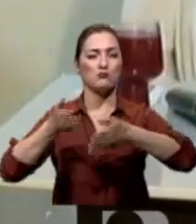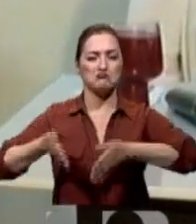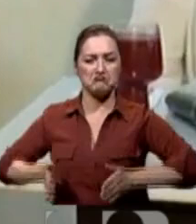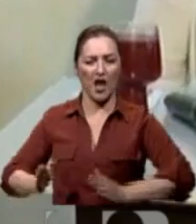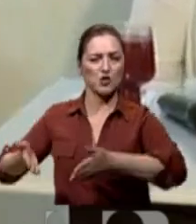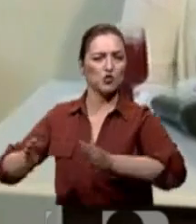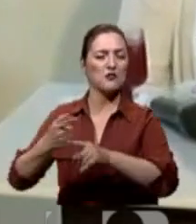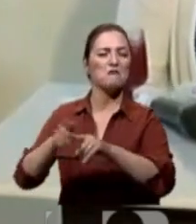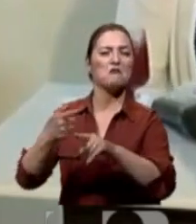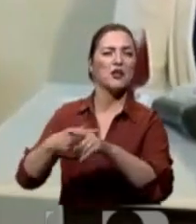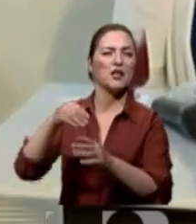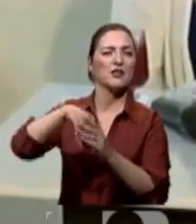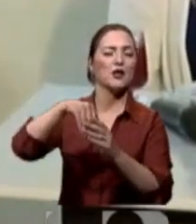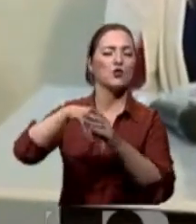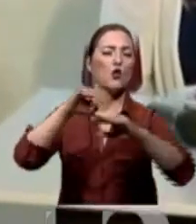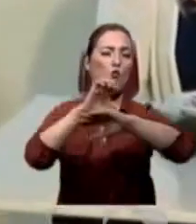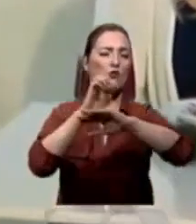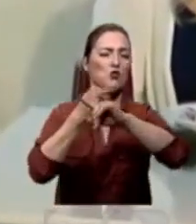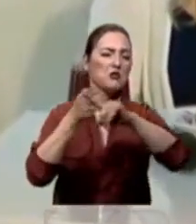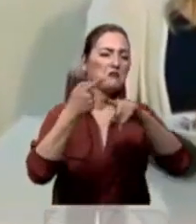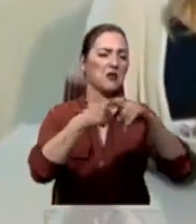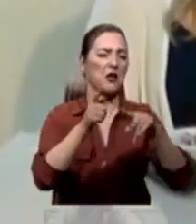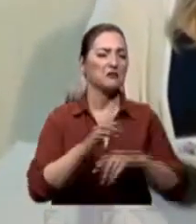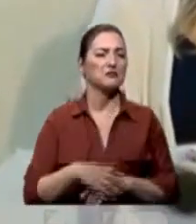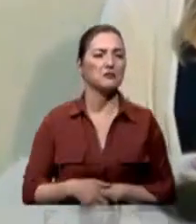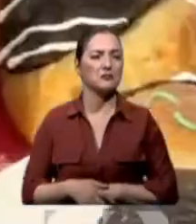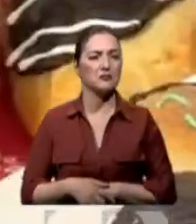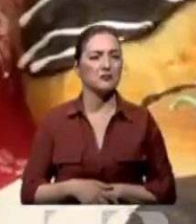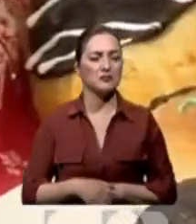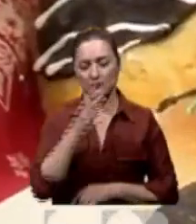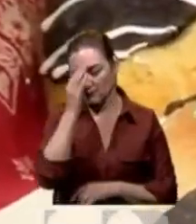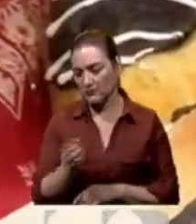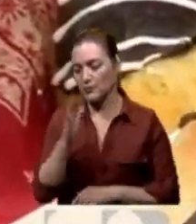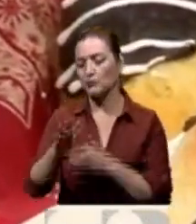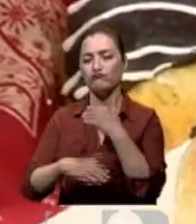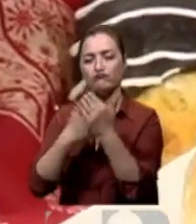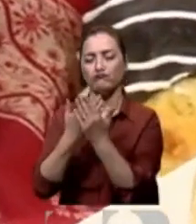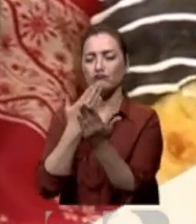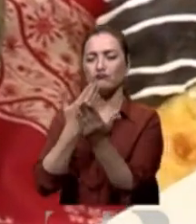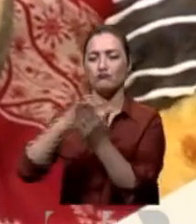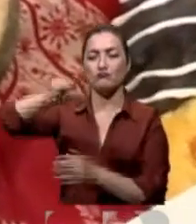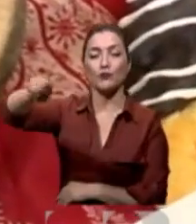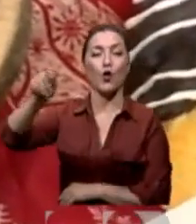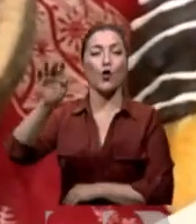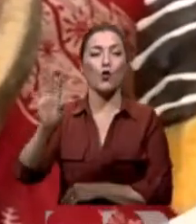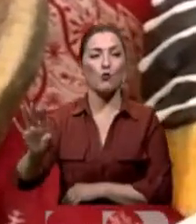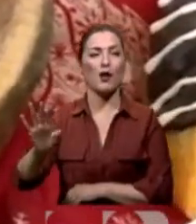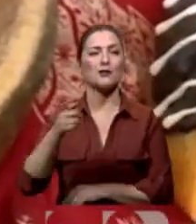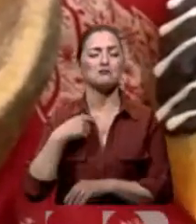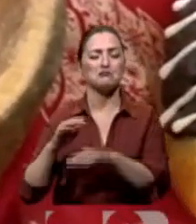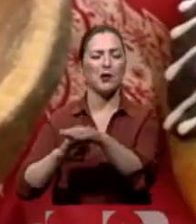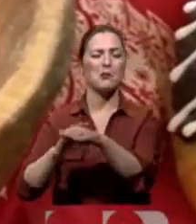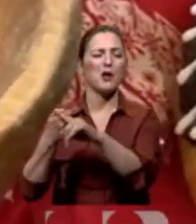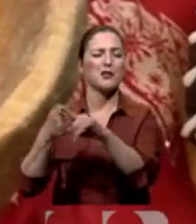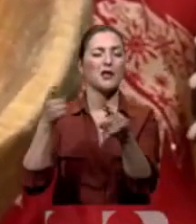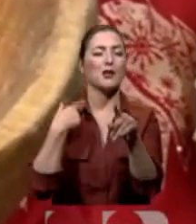nacionalidades. Atavío, buenos Atavío, días con todos, gracias a Tele Amazonas. Nosotros Atavío, elegimos el tema de las Atavío, etnias porque estamos Atavío, en